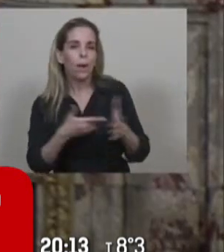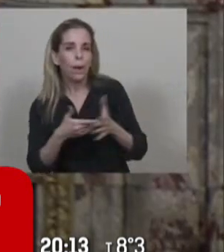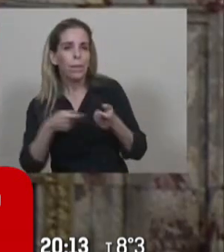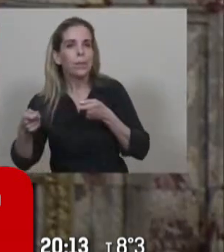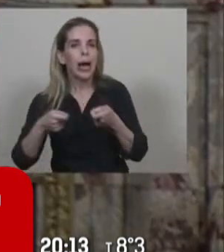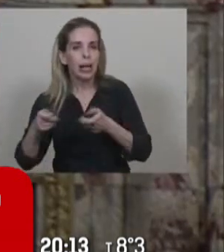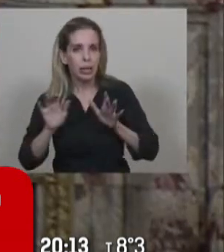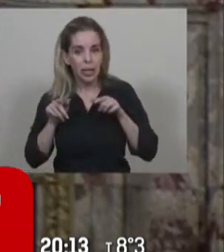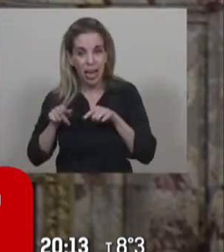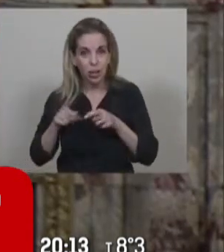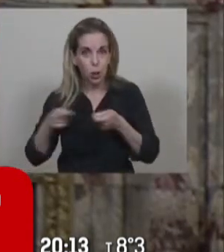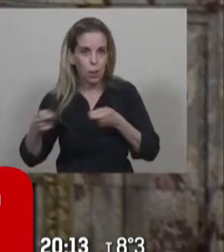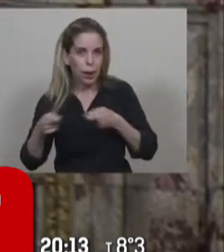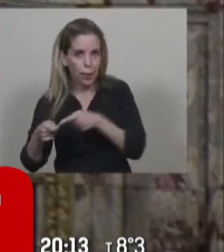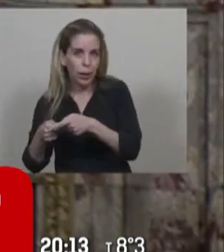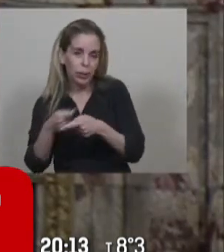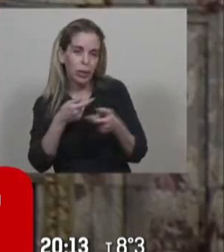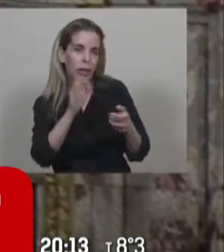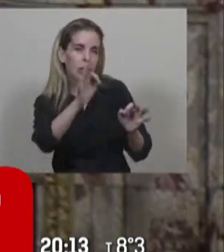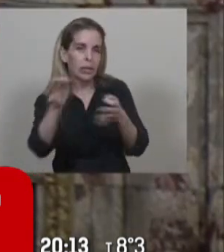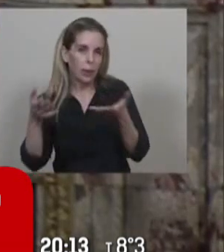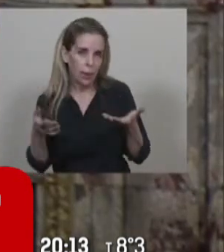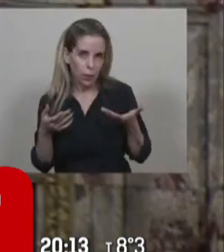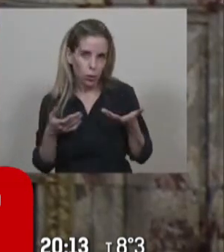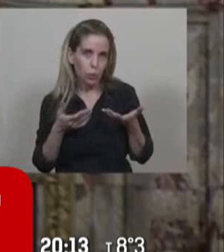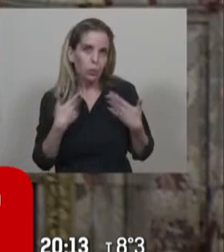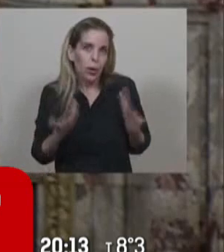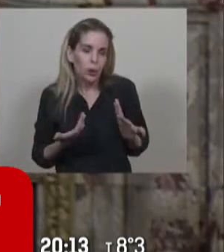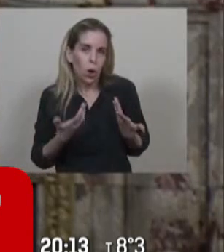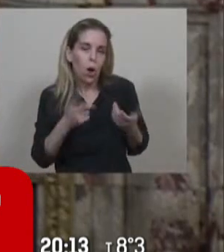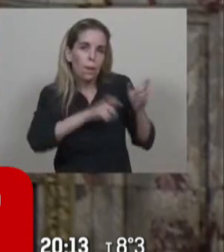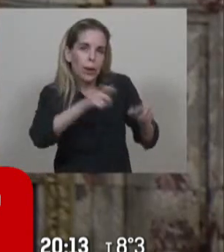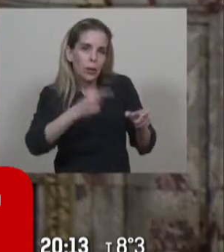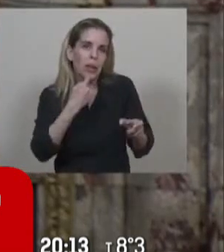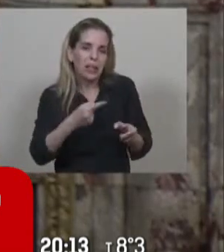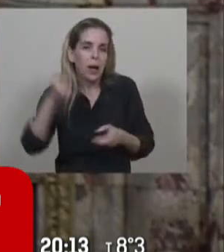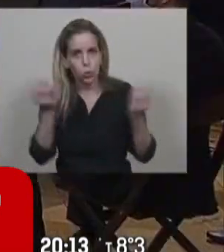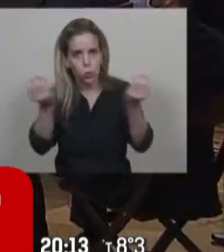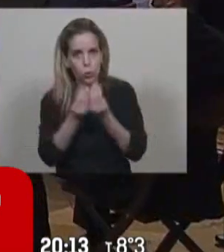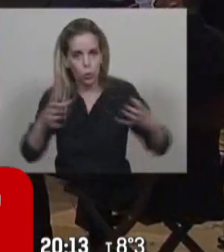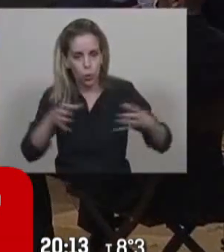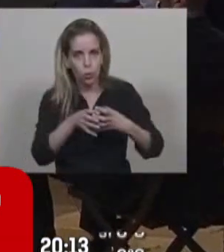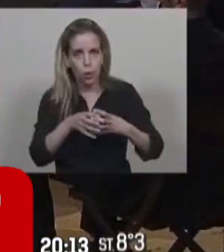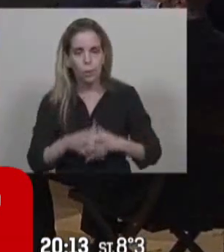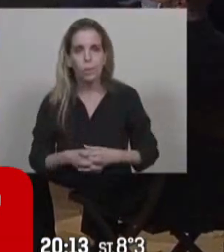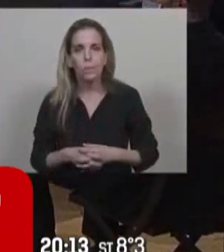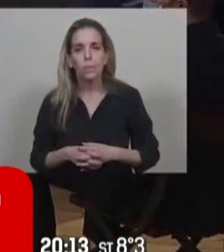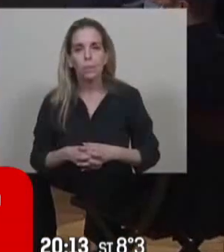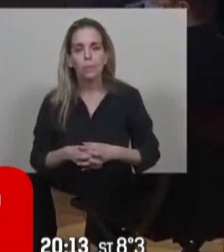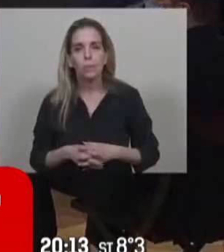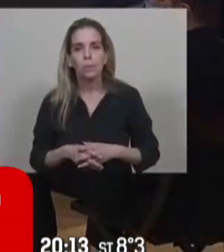A eso, el saber popular terminó calificándolo como justicia pendular. Para que